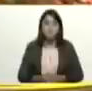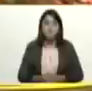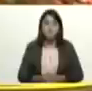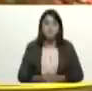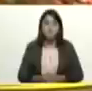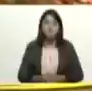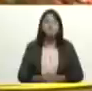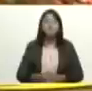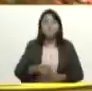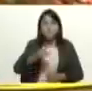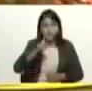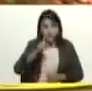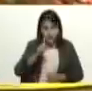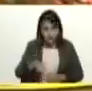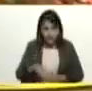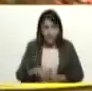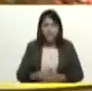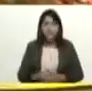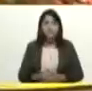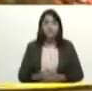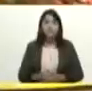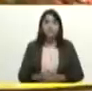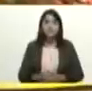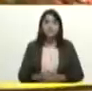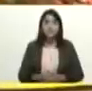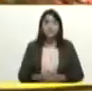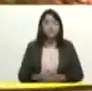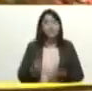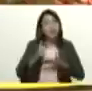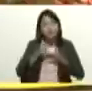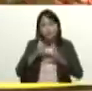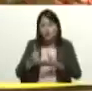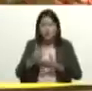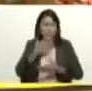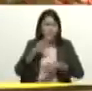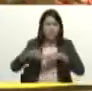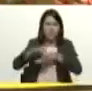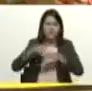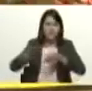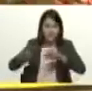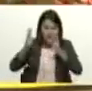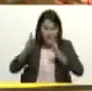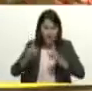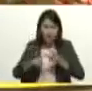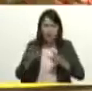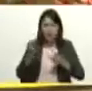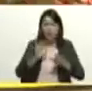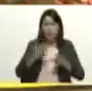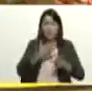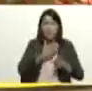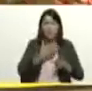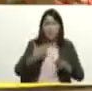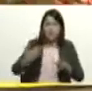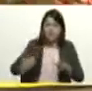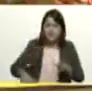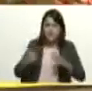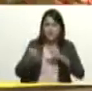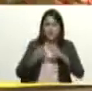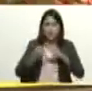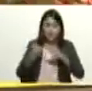para aportar desde la trinchera que le toque. Llámese ministerio, llámese presidente de un